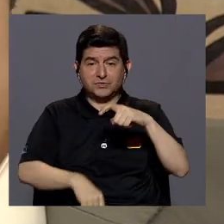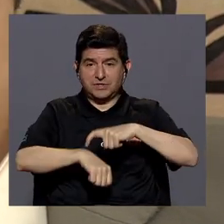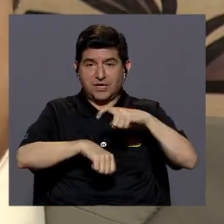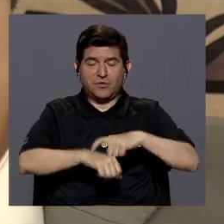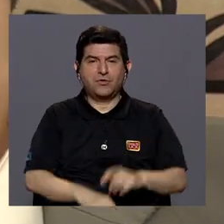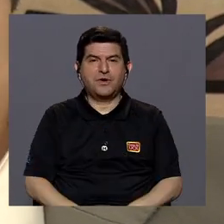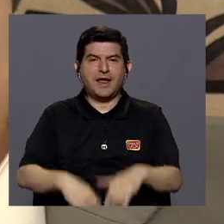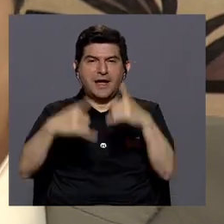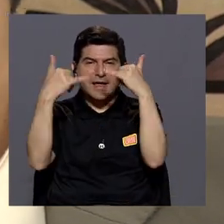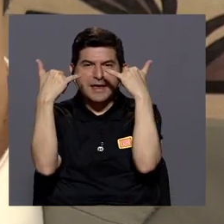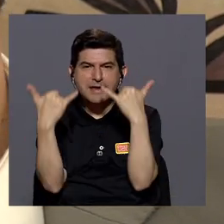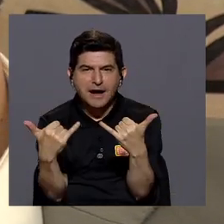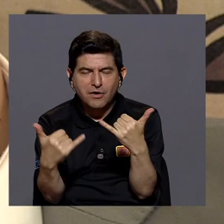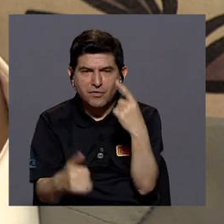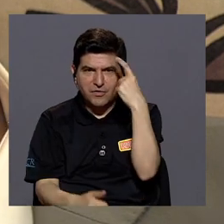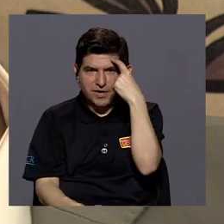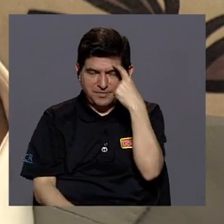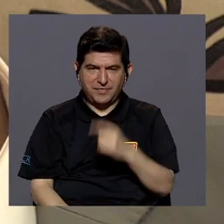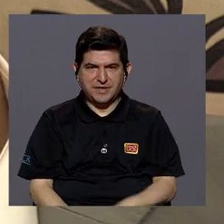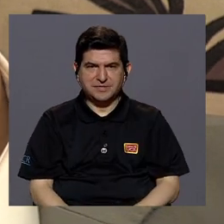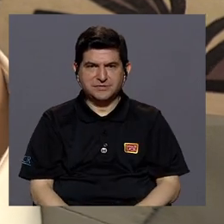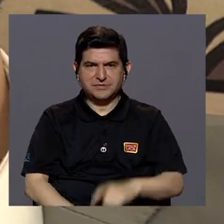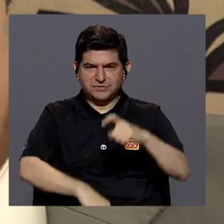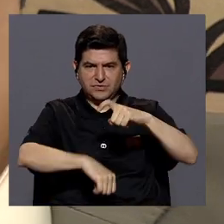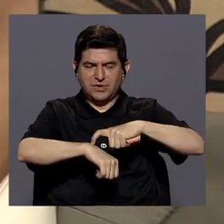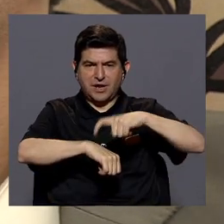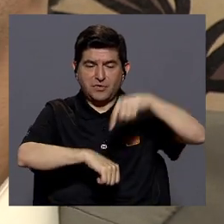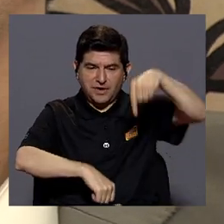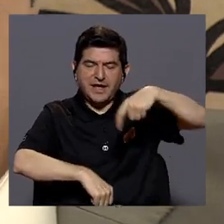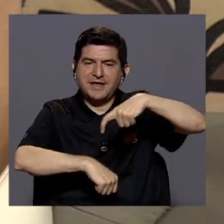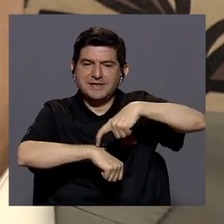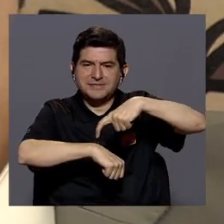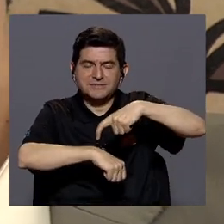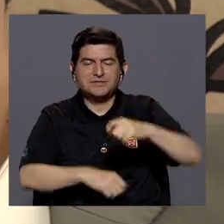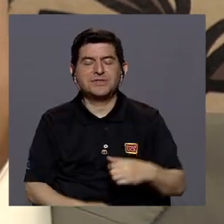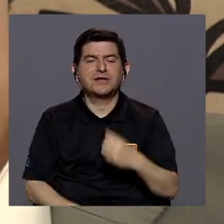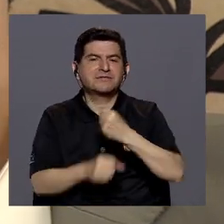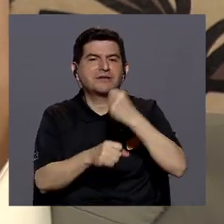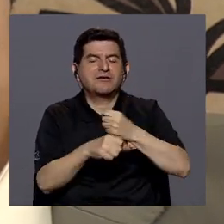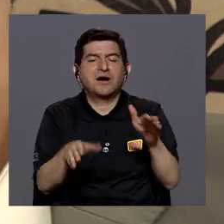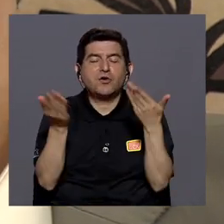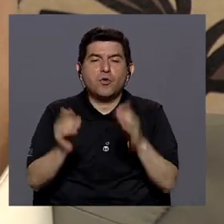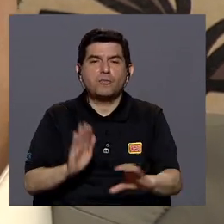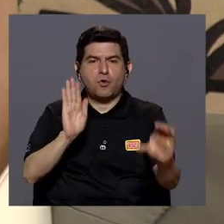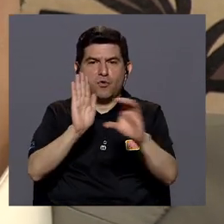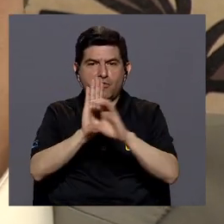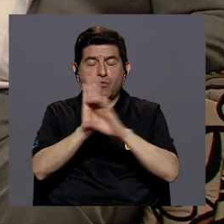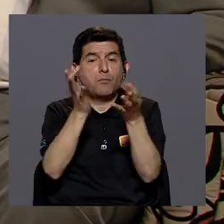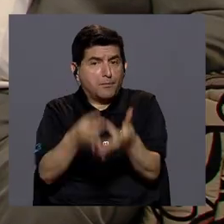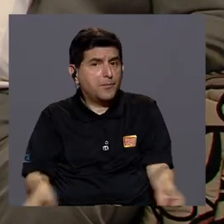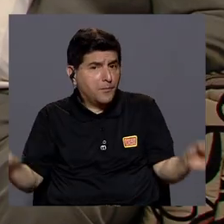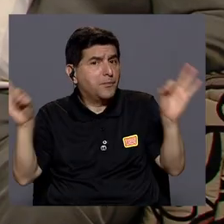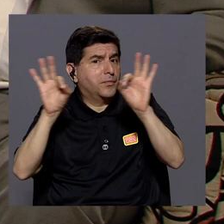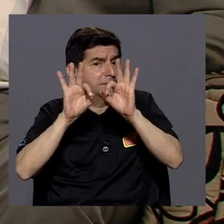a cómo La Hora tendría que hacer periodismo en este tiempo, necesariamente la fotografía sería muy importante.